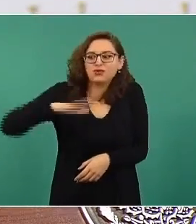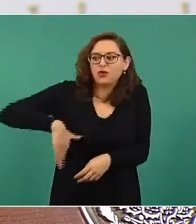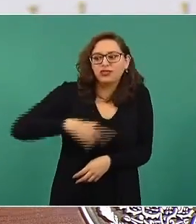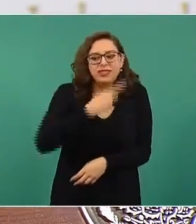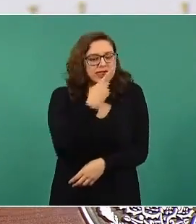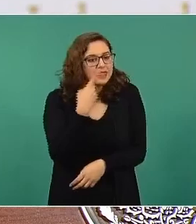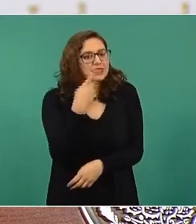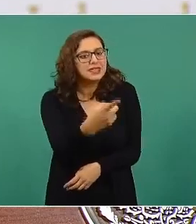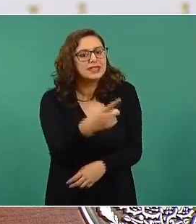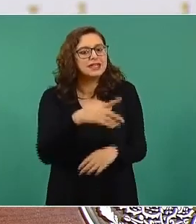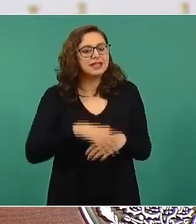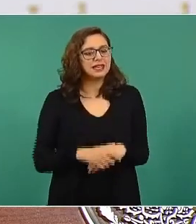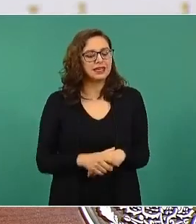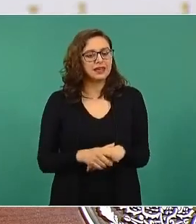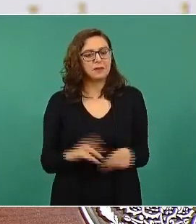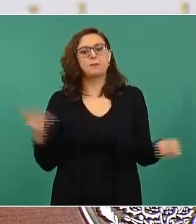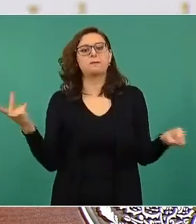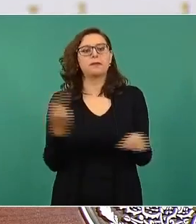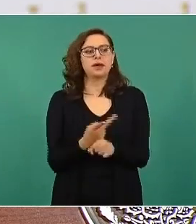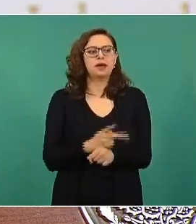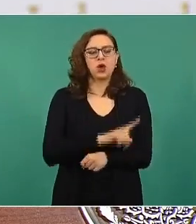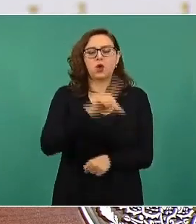que en el gobierno de Zedillo,